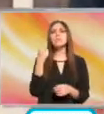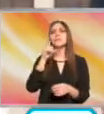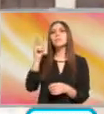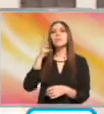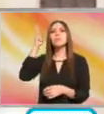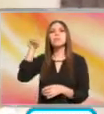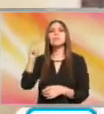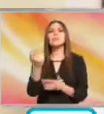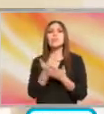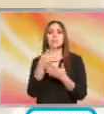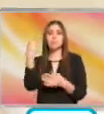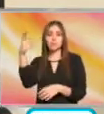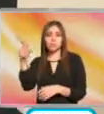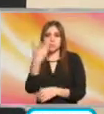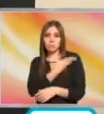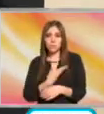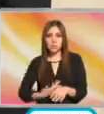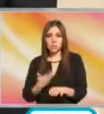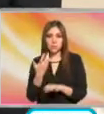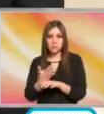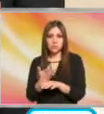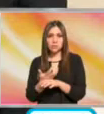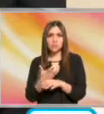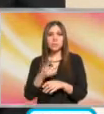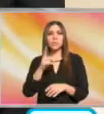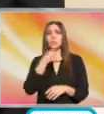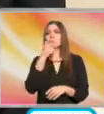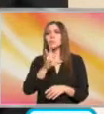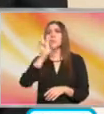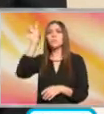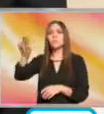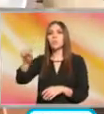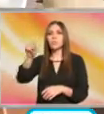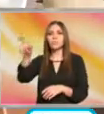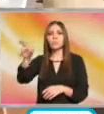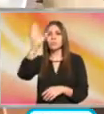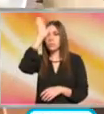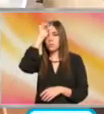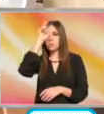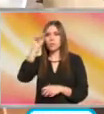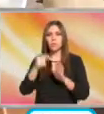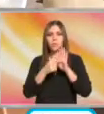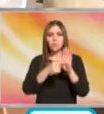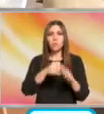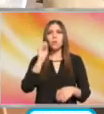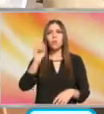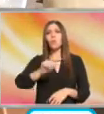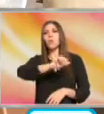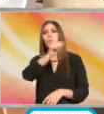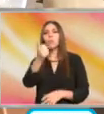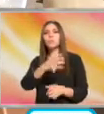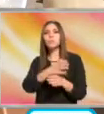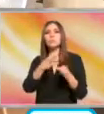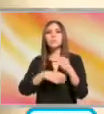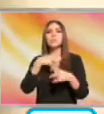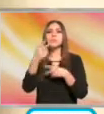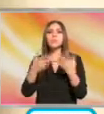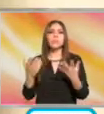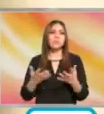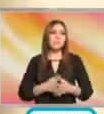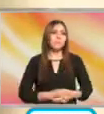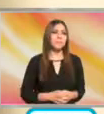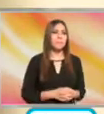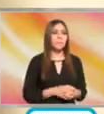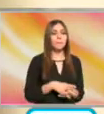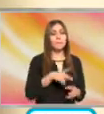Unidos comience a hacer caso a las restricciones que se le están imponiendo o que tome otras medidas y otras determinaciones? Pues seguramente